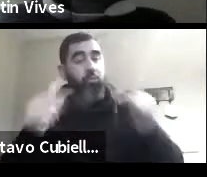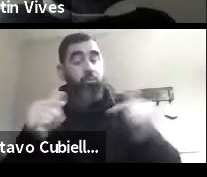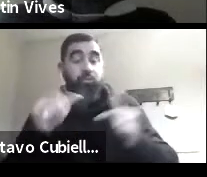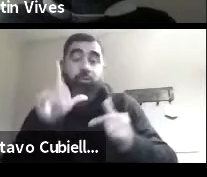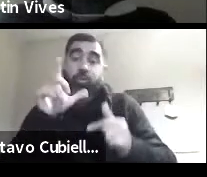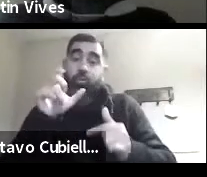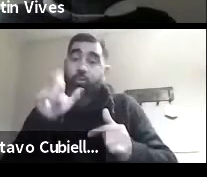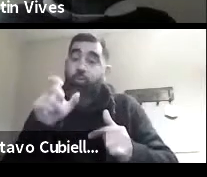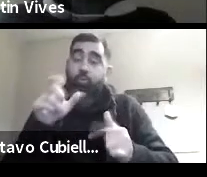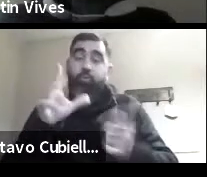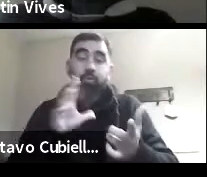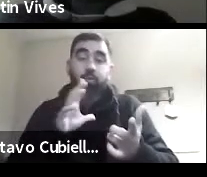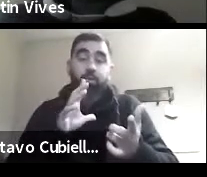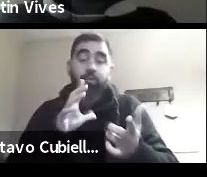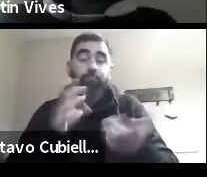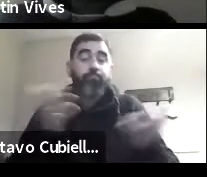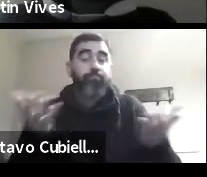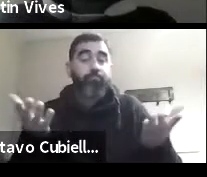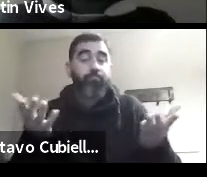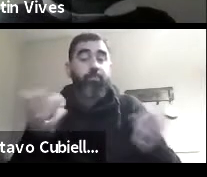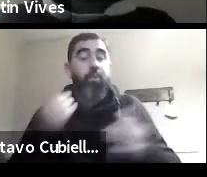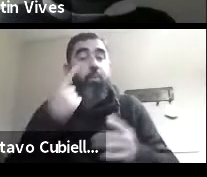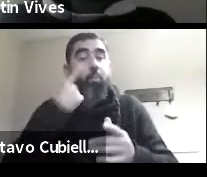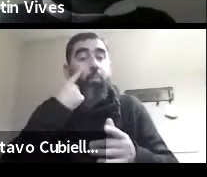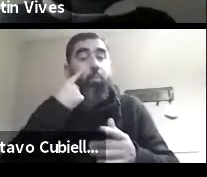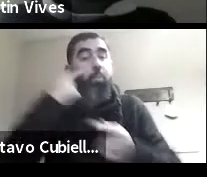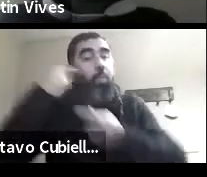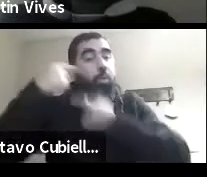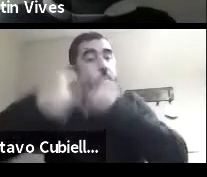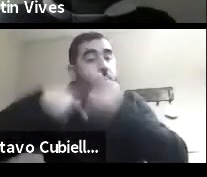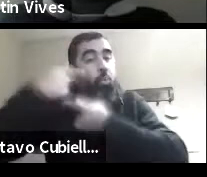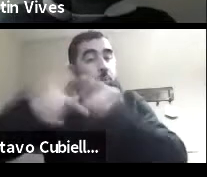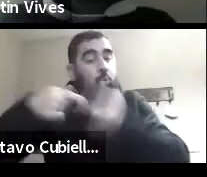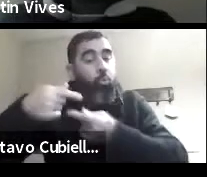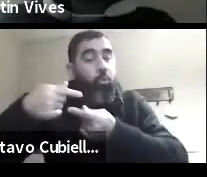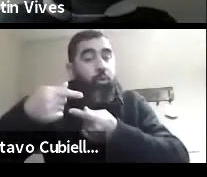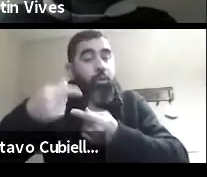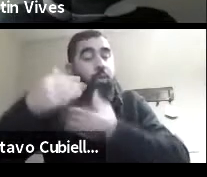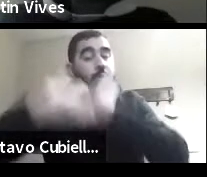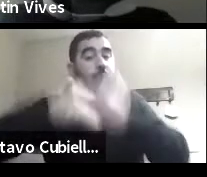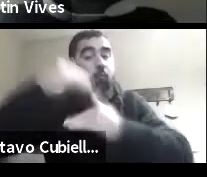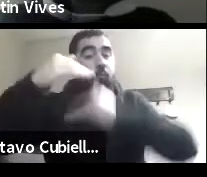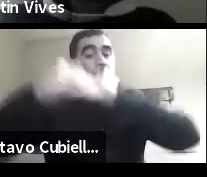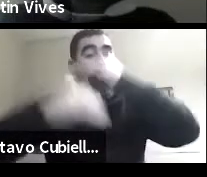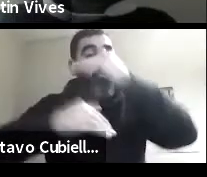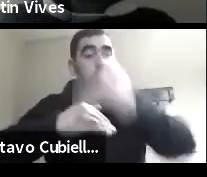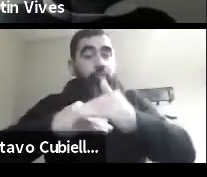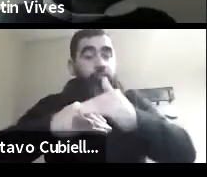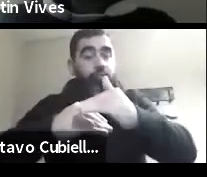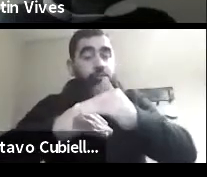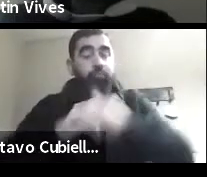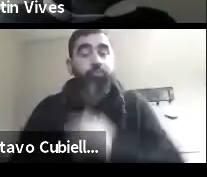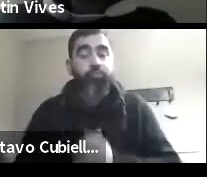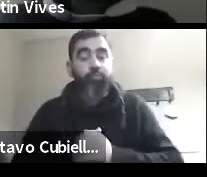dijimos, se aprobaron para continuar implementarse y evolucionando de alguna manera,